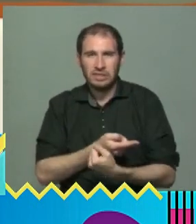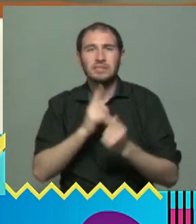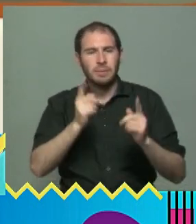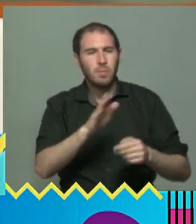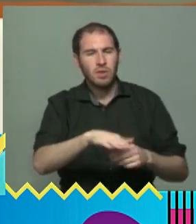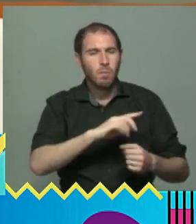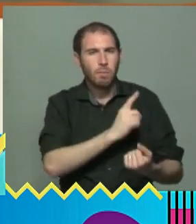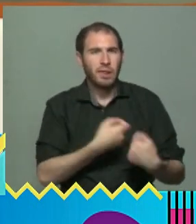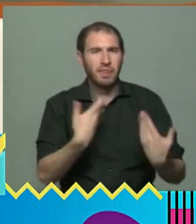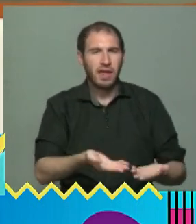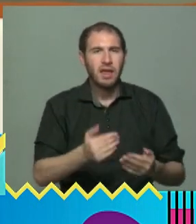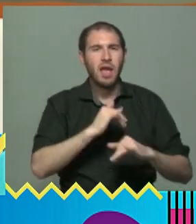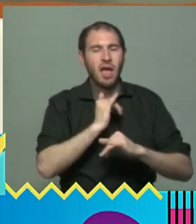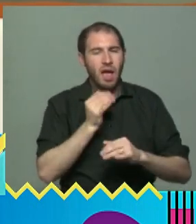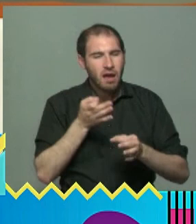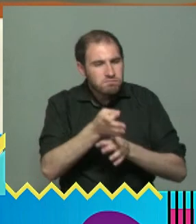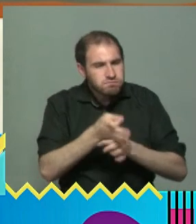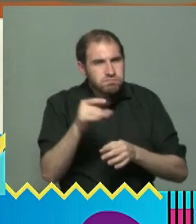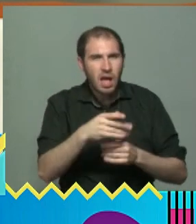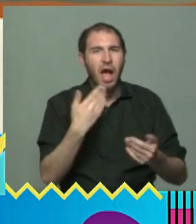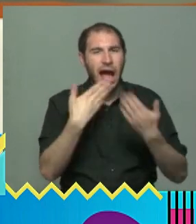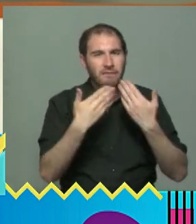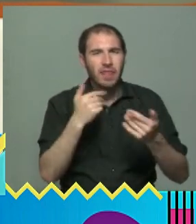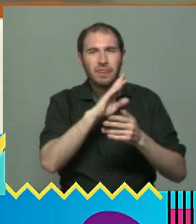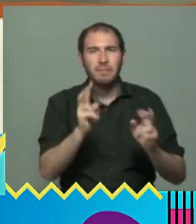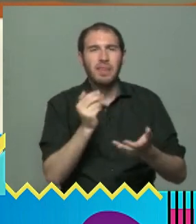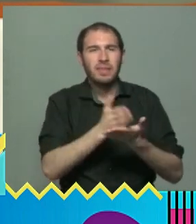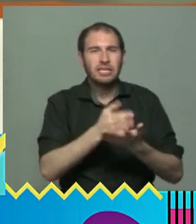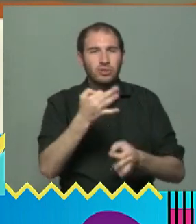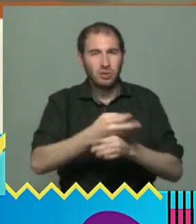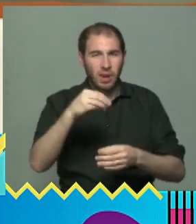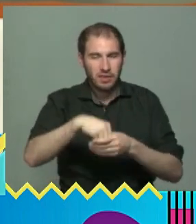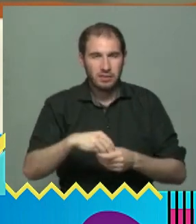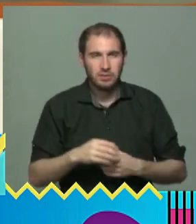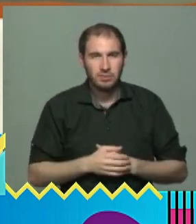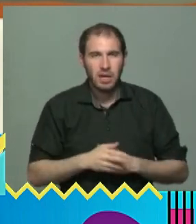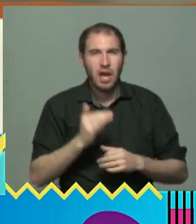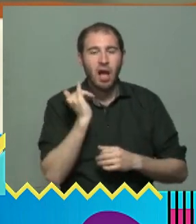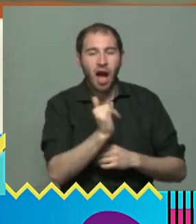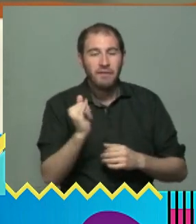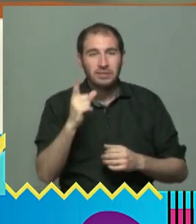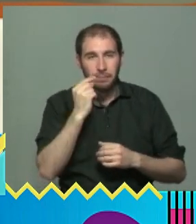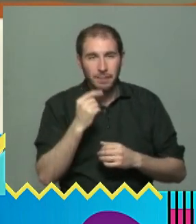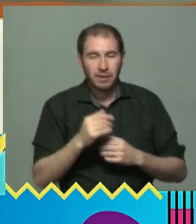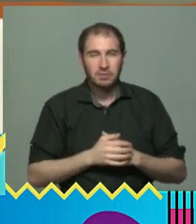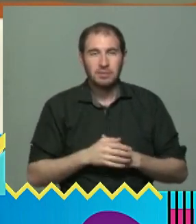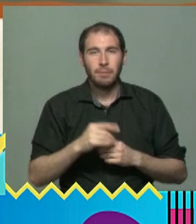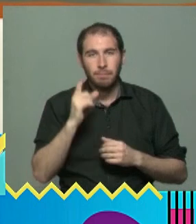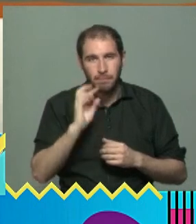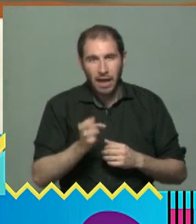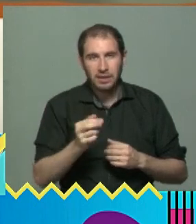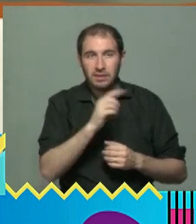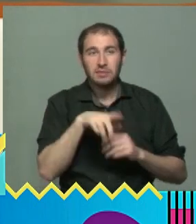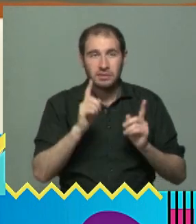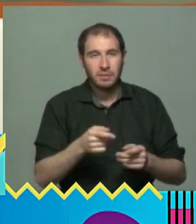niños, informándolos, hablándoles de sus derechos en las escuelas, informando a estos papás y empoderando a estos papás para que